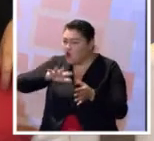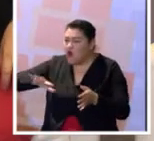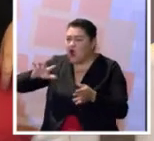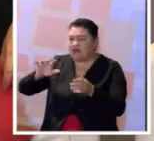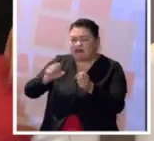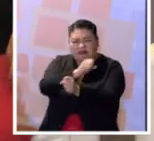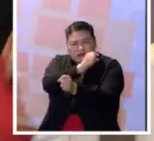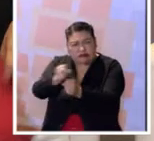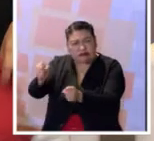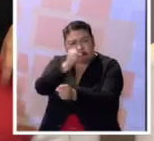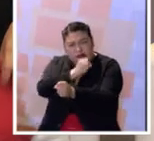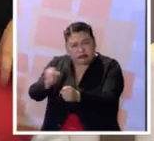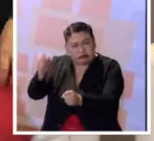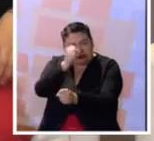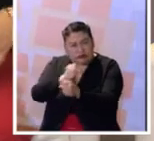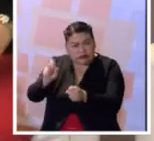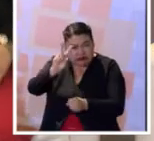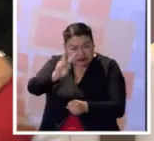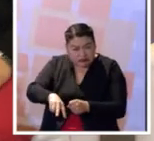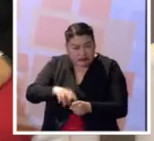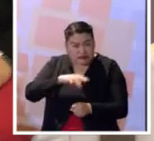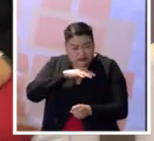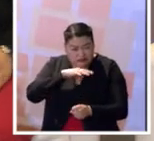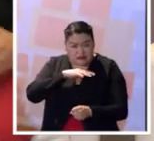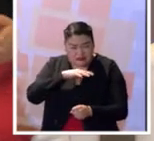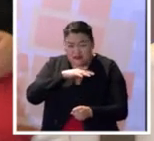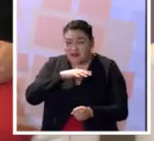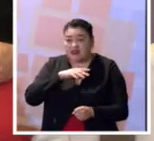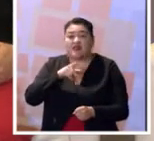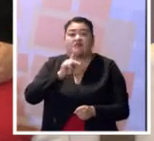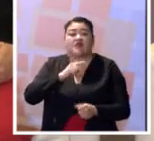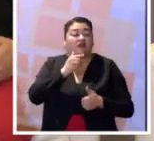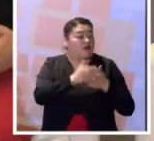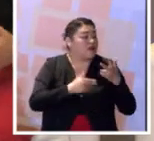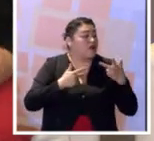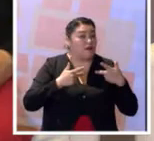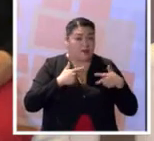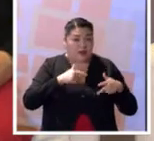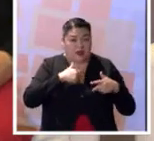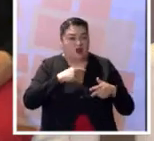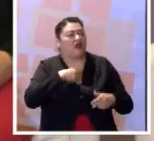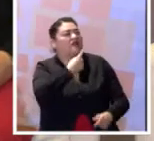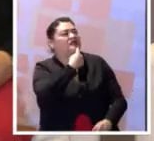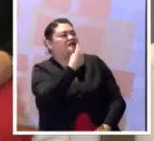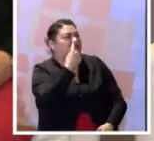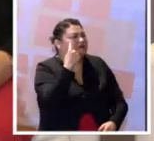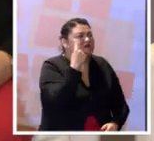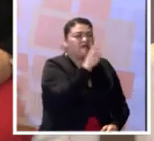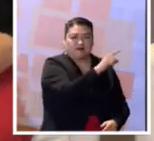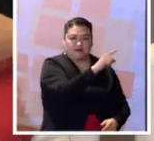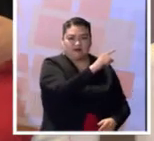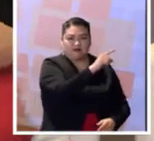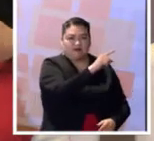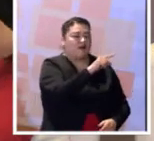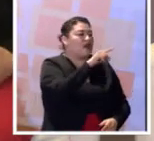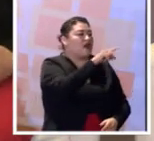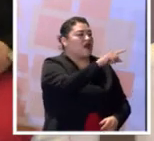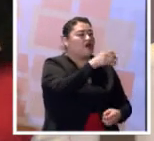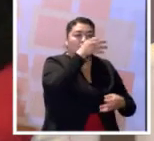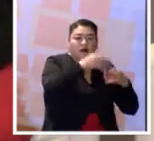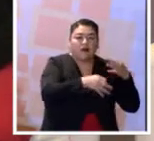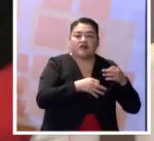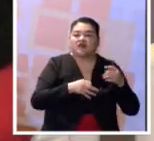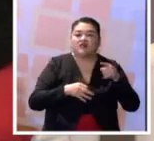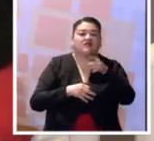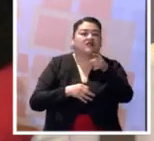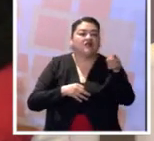hay una baja cantidad de servicios que reciben denuncia y después tramitan denuncias de violencia. Entonces, por ahí